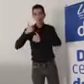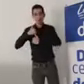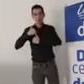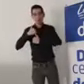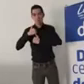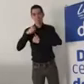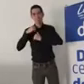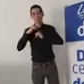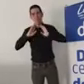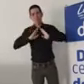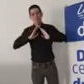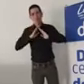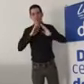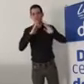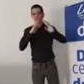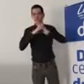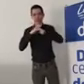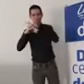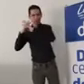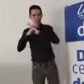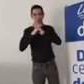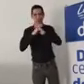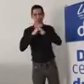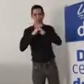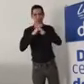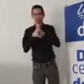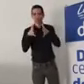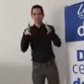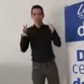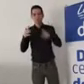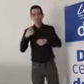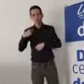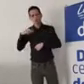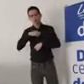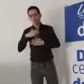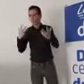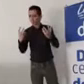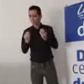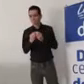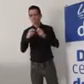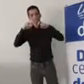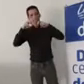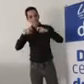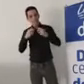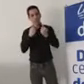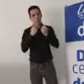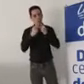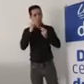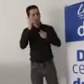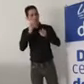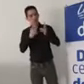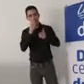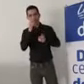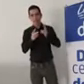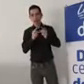desmovilizar esta guerrilla para llevarla a la paz, a la democracia, a dejar de debatir a través de las armas para debatir